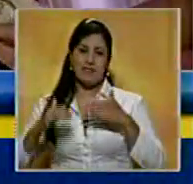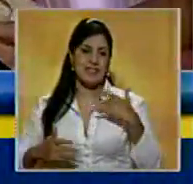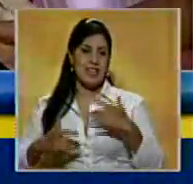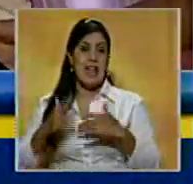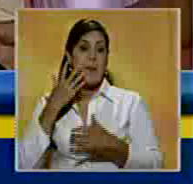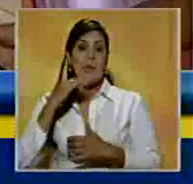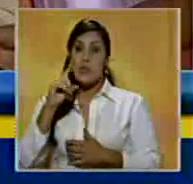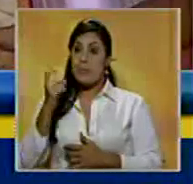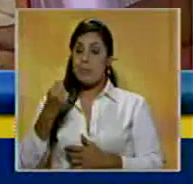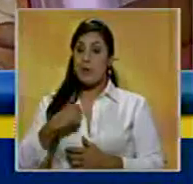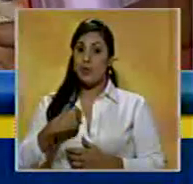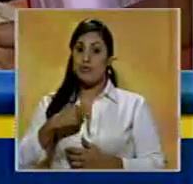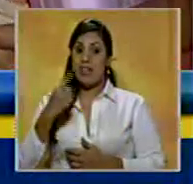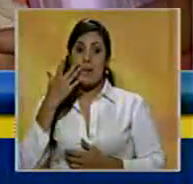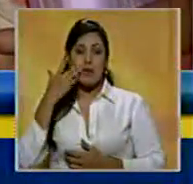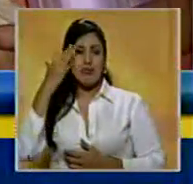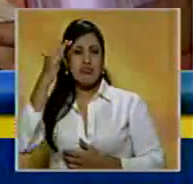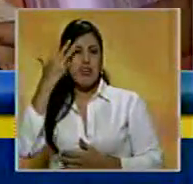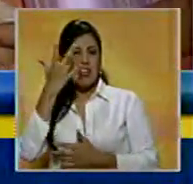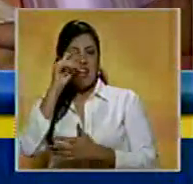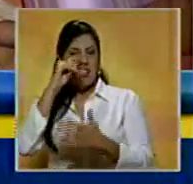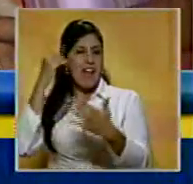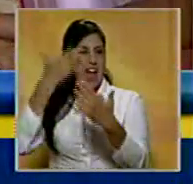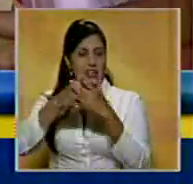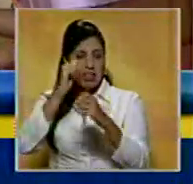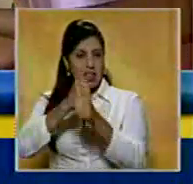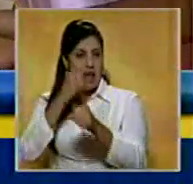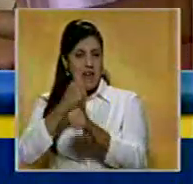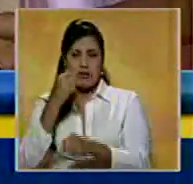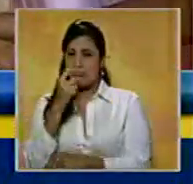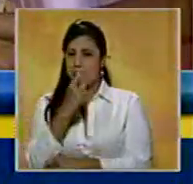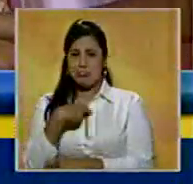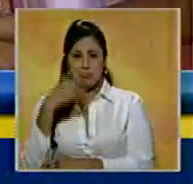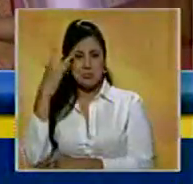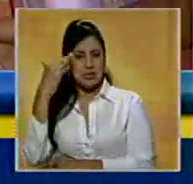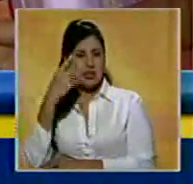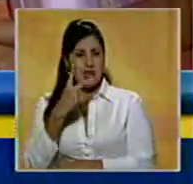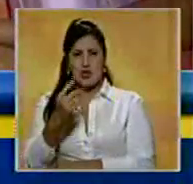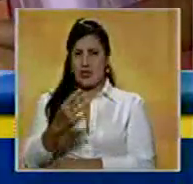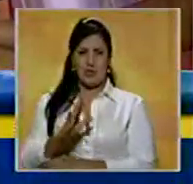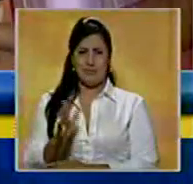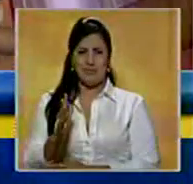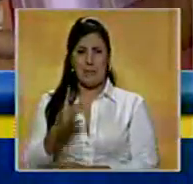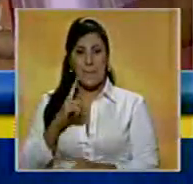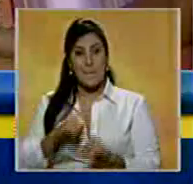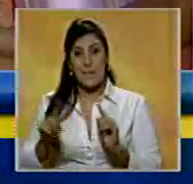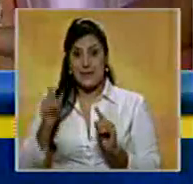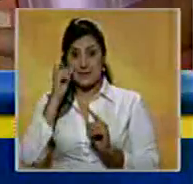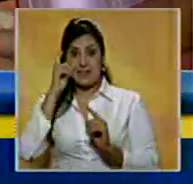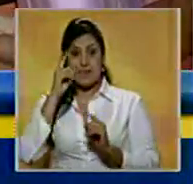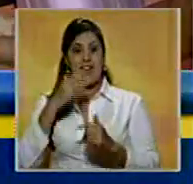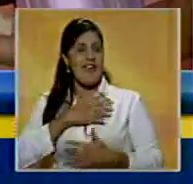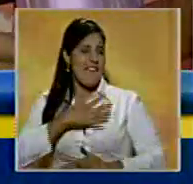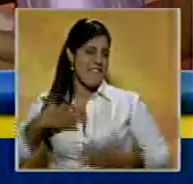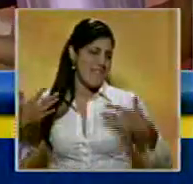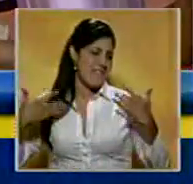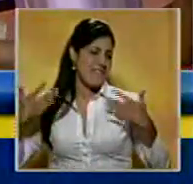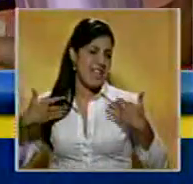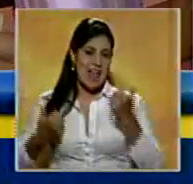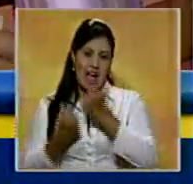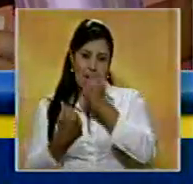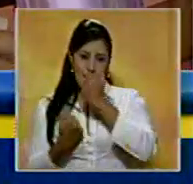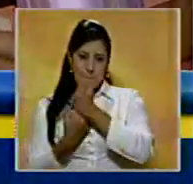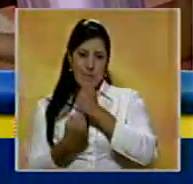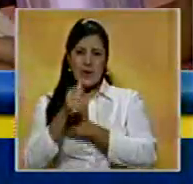me dices que si me hubiera imaginado llegar a 30 años de carrera profesional, a lo mejor te digo que no. Sumamente feliz del